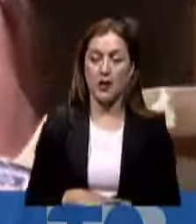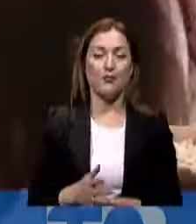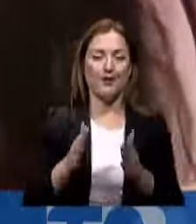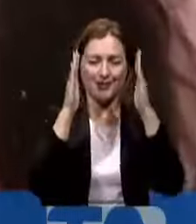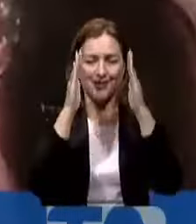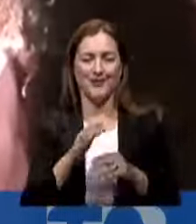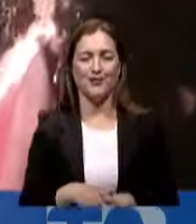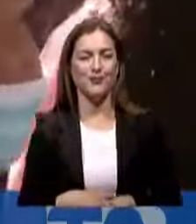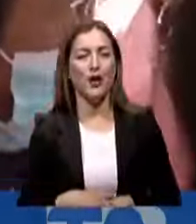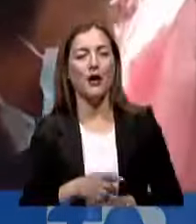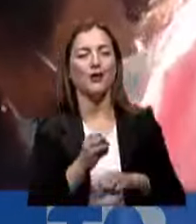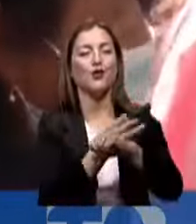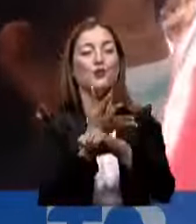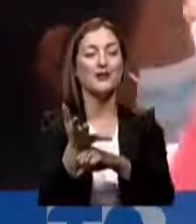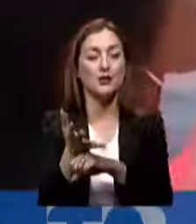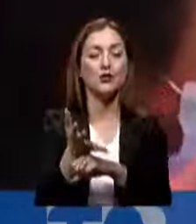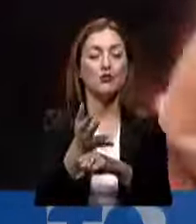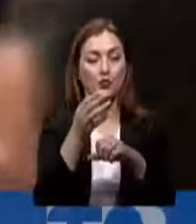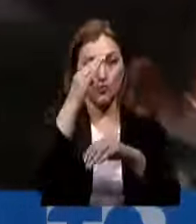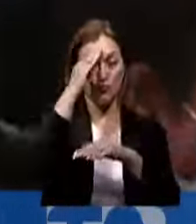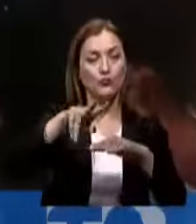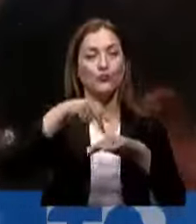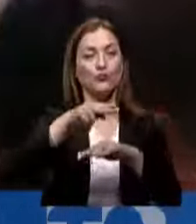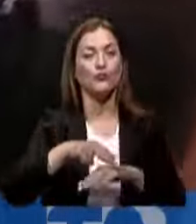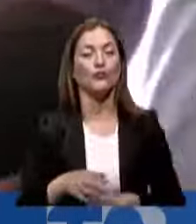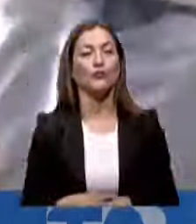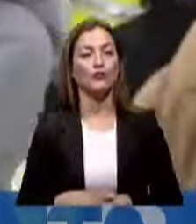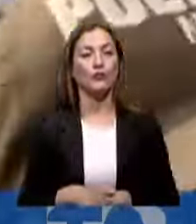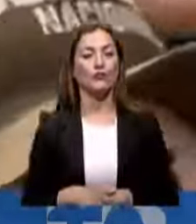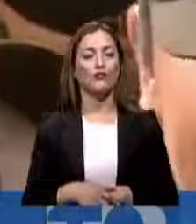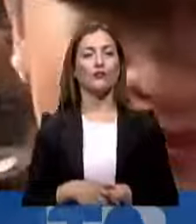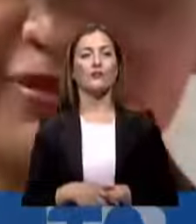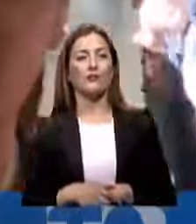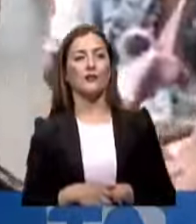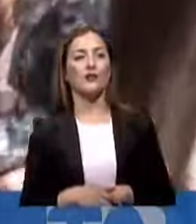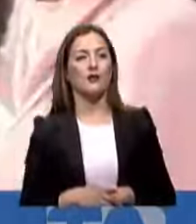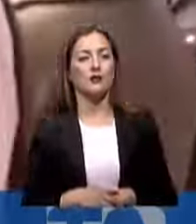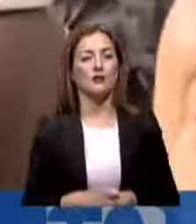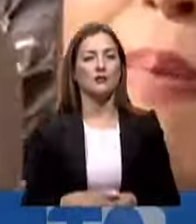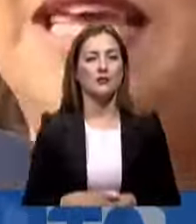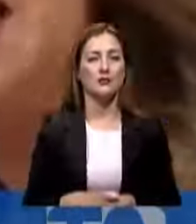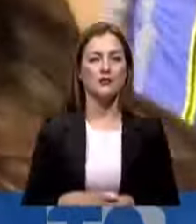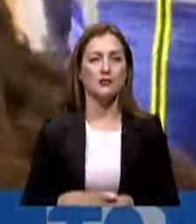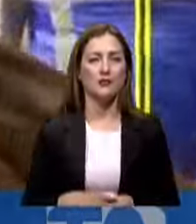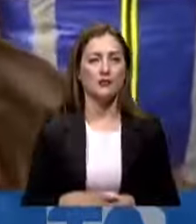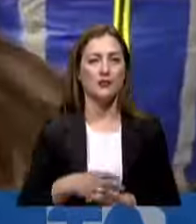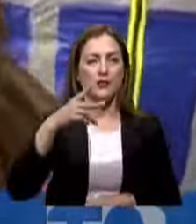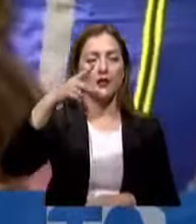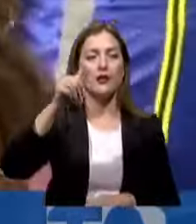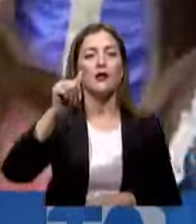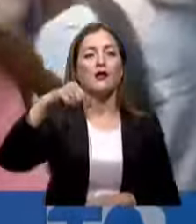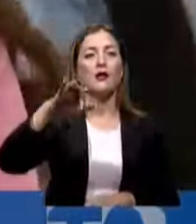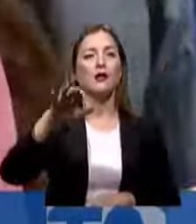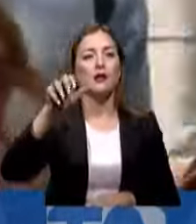alrededor. Estas son las recomendaciones de la Policía Nacional. Ya lo pudieron escuchar, la mismísima Paquita aquí nos dio